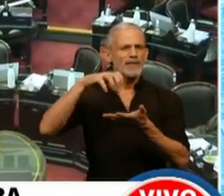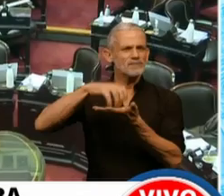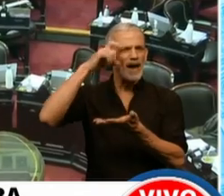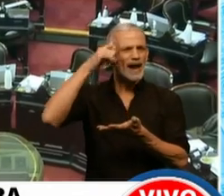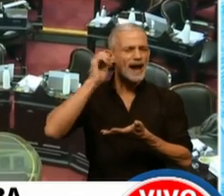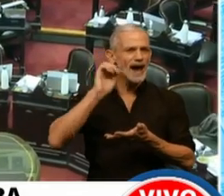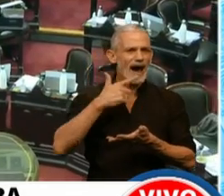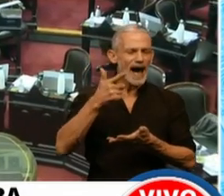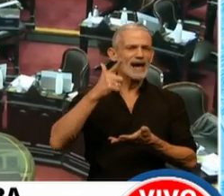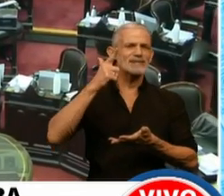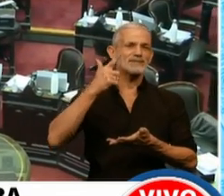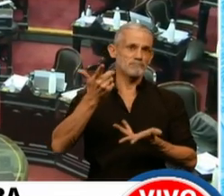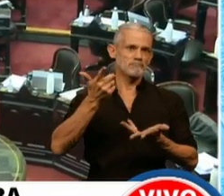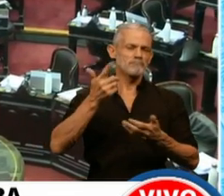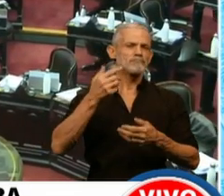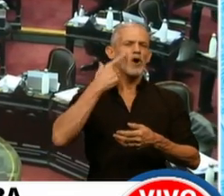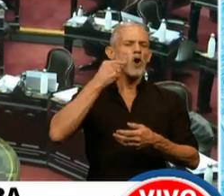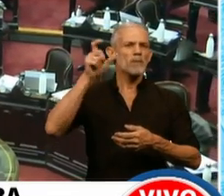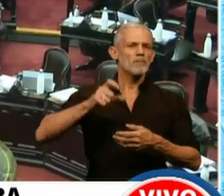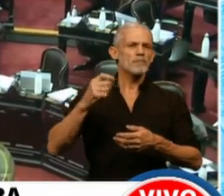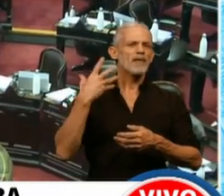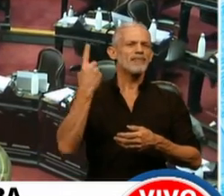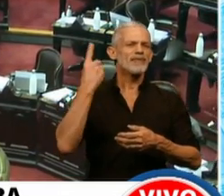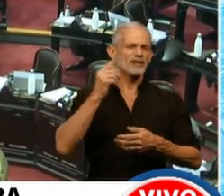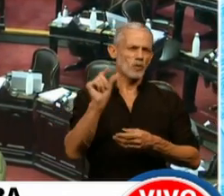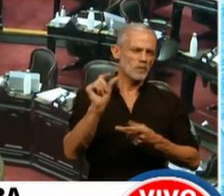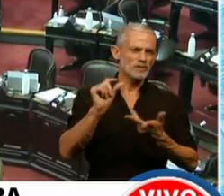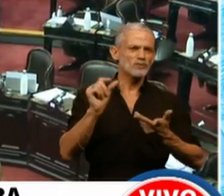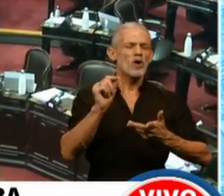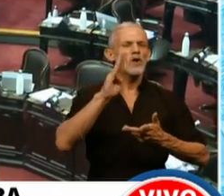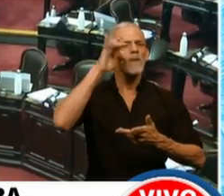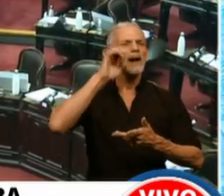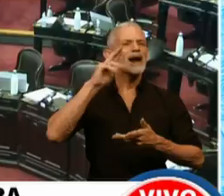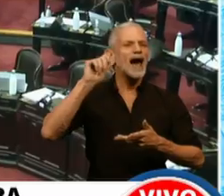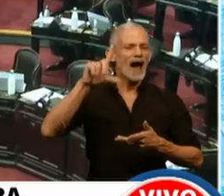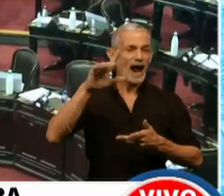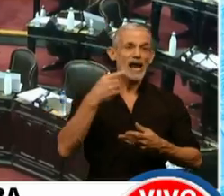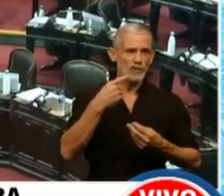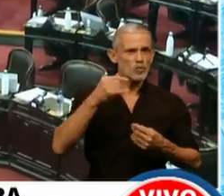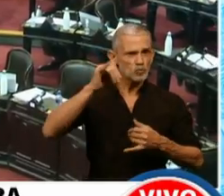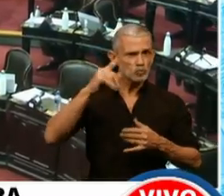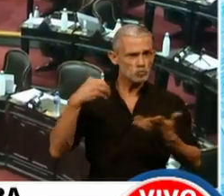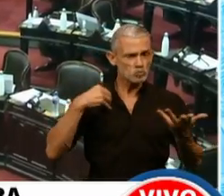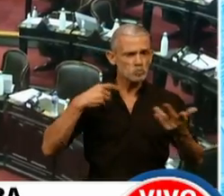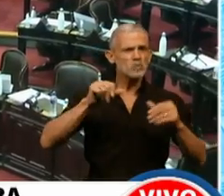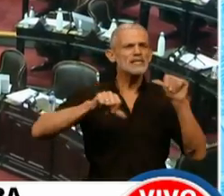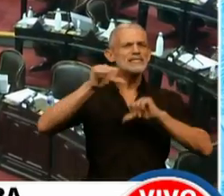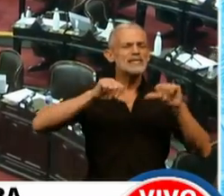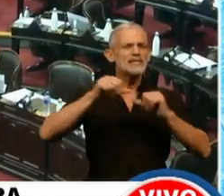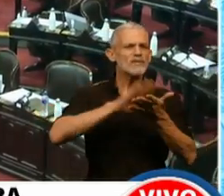través de el interventor el señor y diseñador federico bernal quien se puso a disposición para poder resaltar todos los estudios científicos que podemos